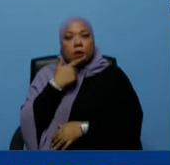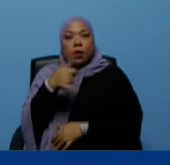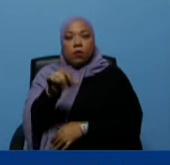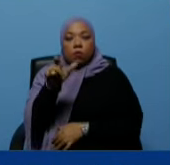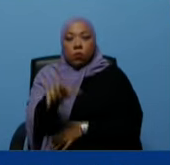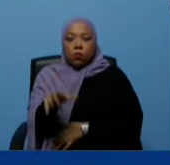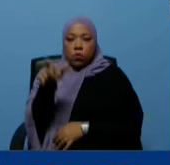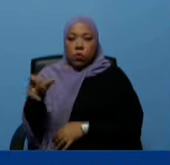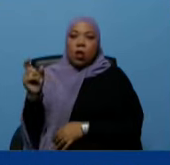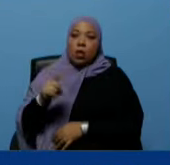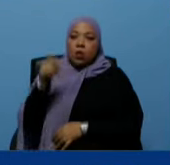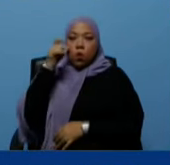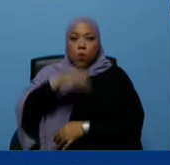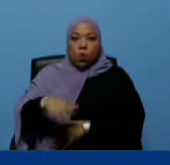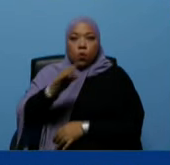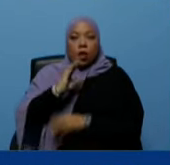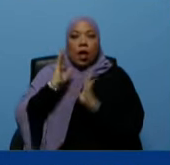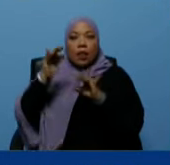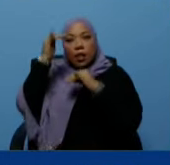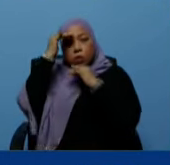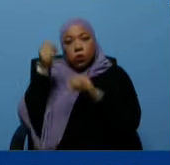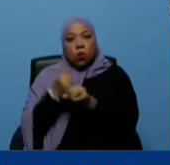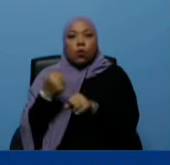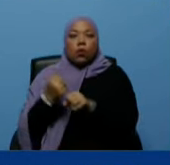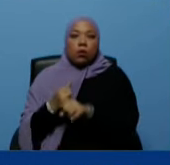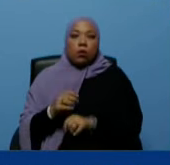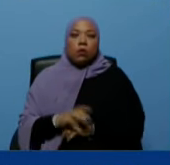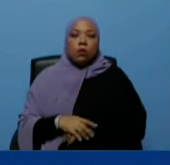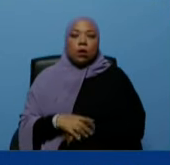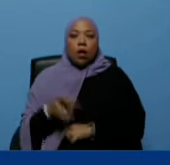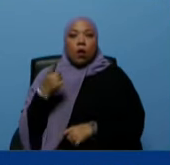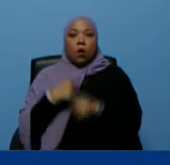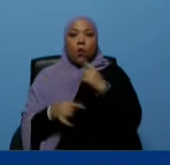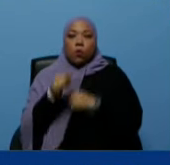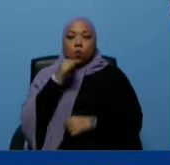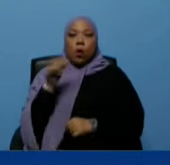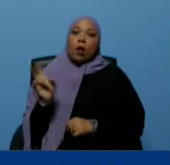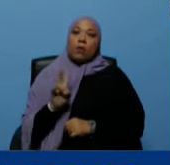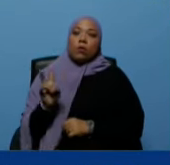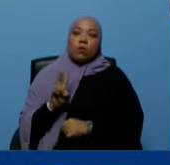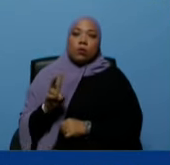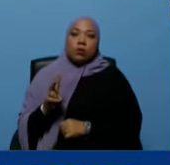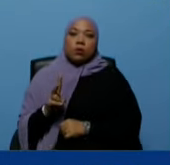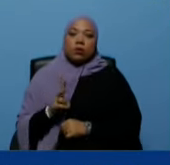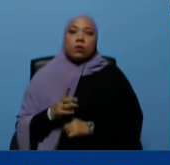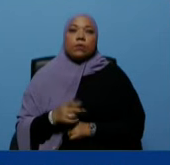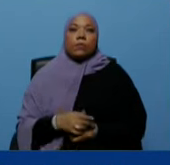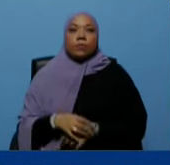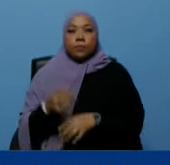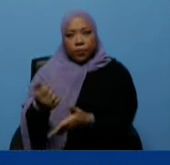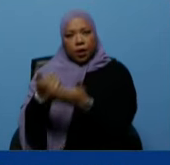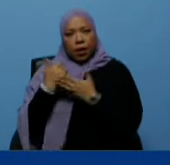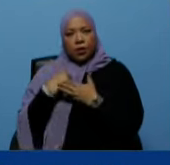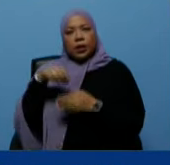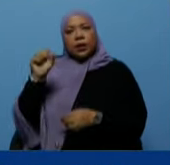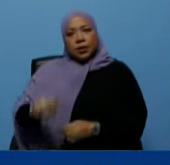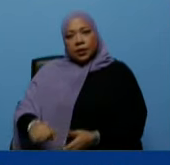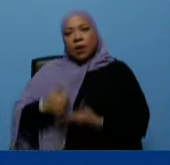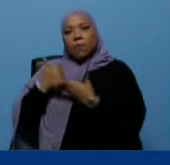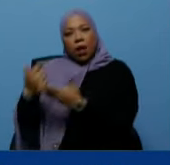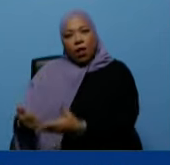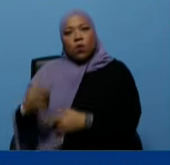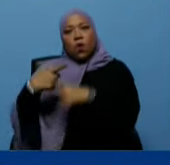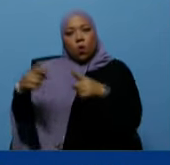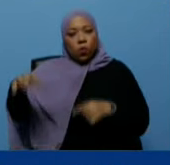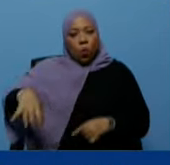tienen la necesidad de una atención especial. Vamos a multiplicarlo por el país, la Cava. ¿Me vas a ayudar? Claro que sí, presidente,